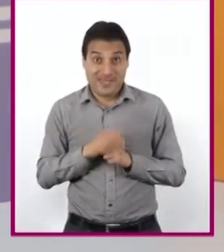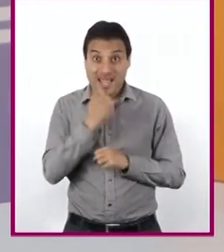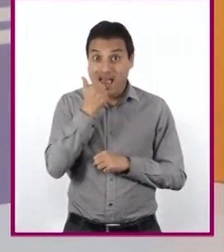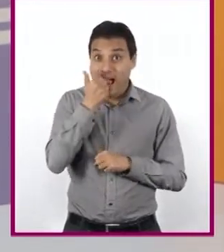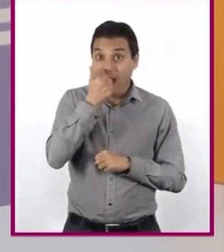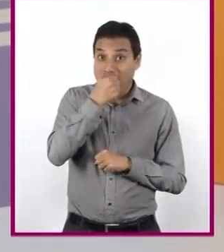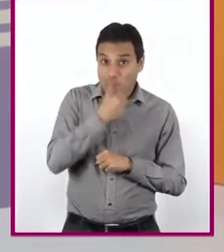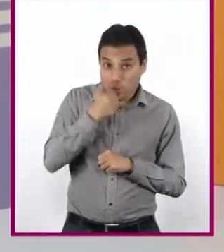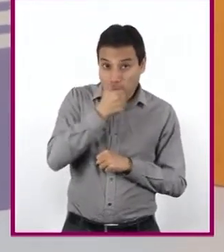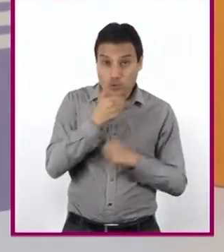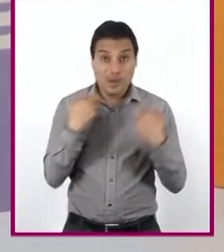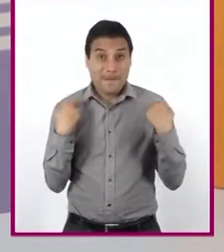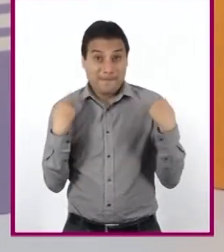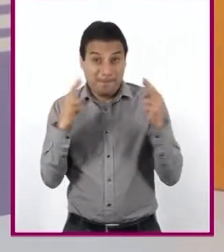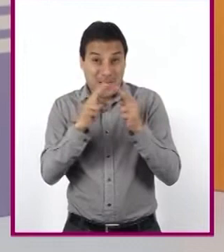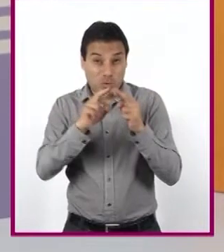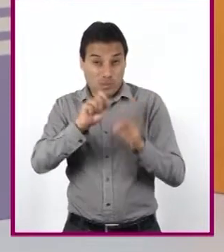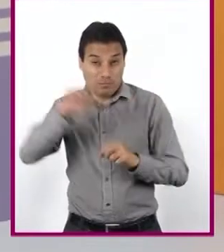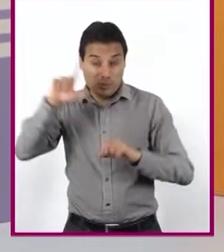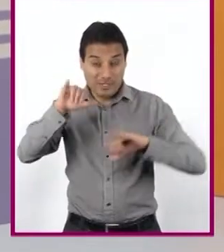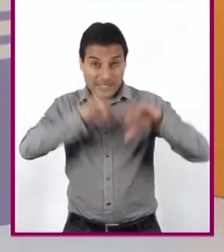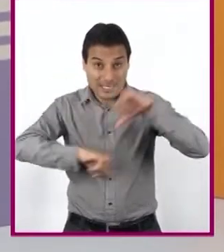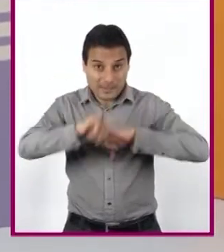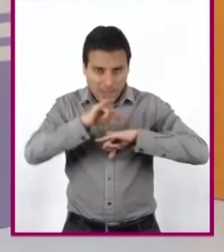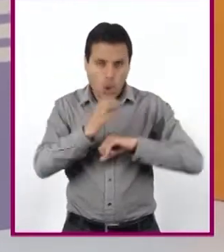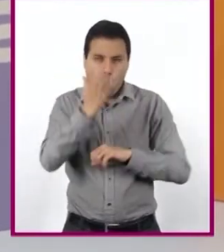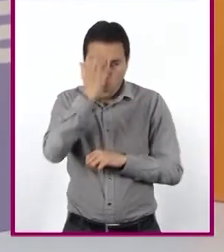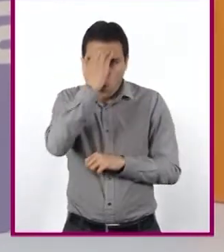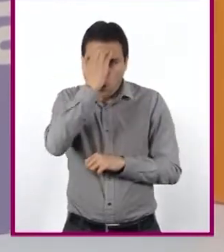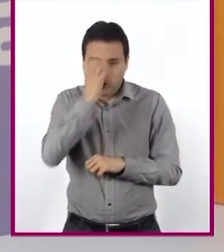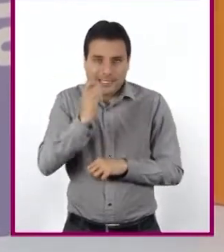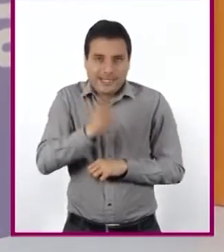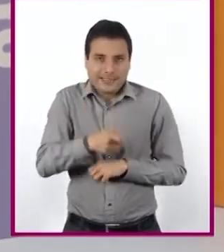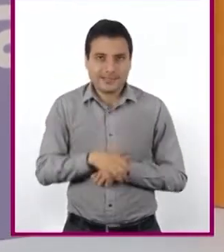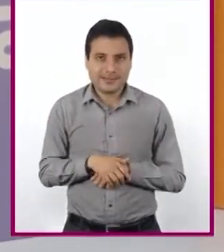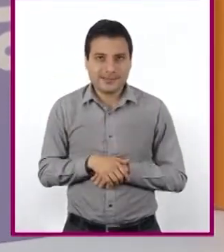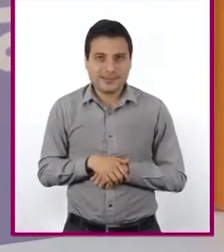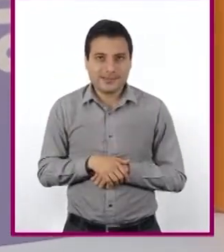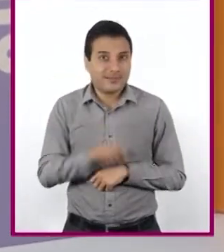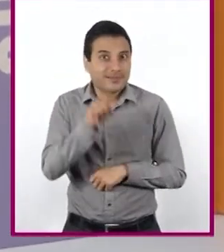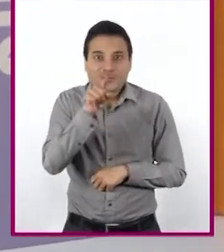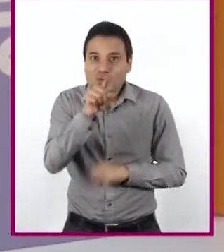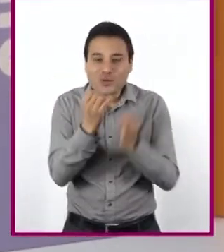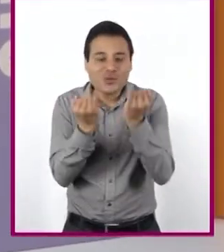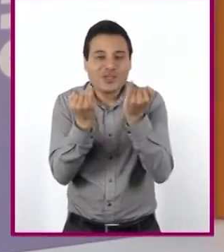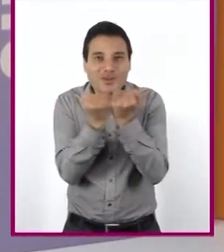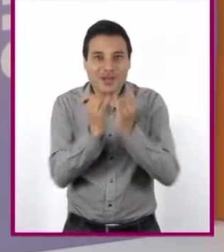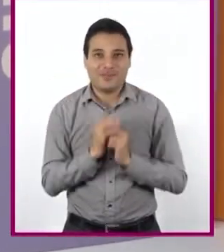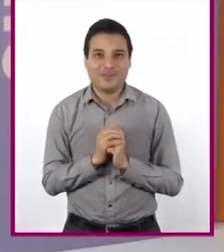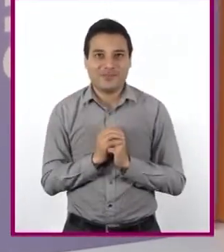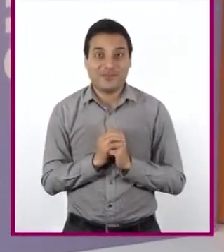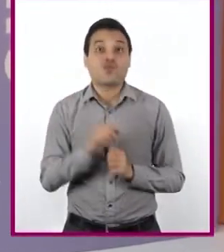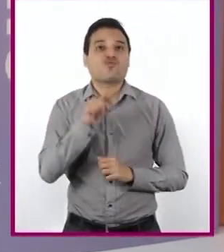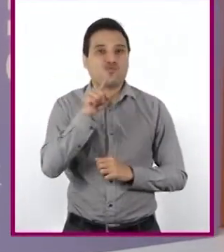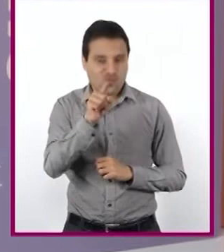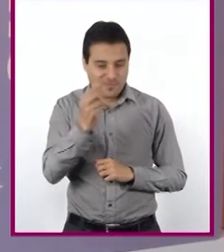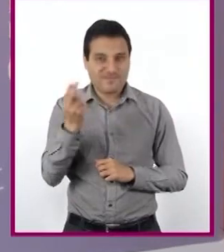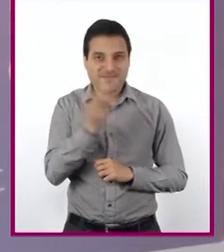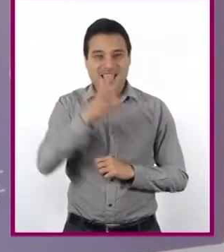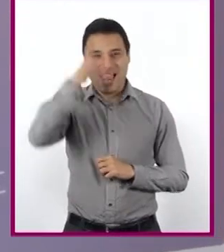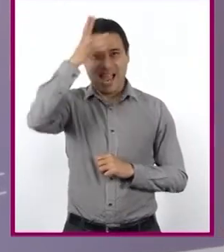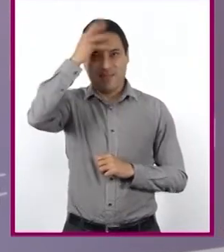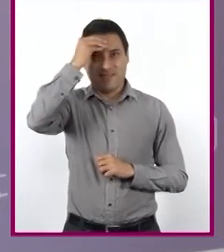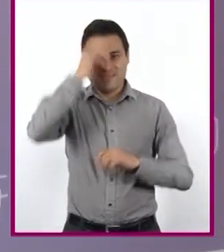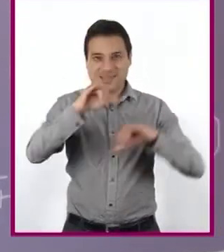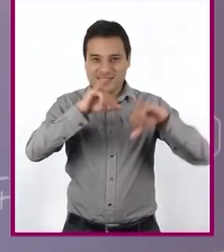y profesionales de esta ciencia. Igual como lo están haciendo ustedes, necesitan aprender el